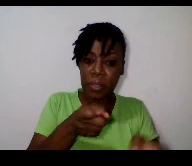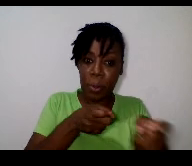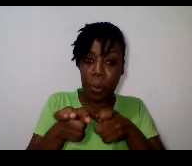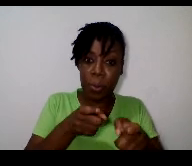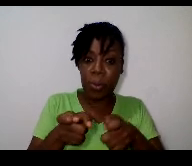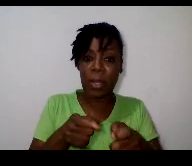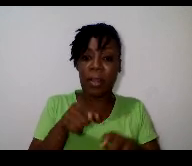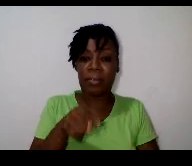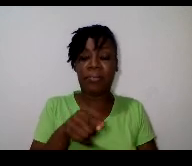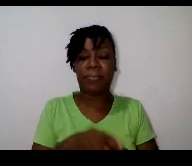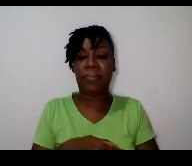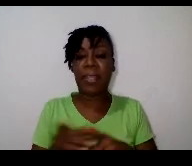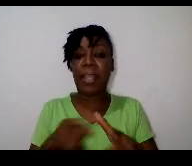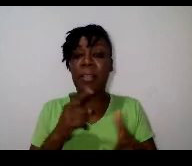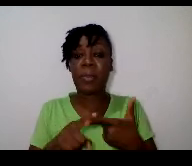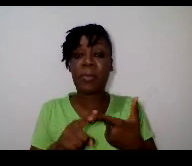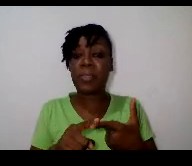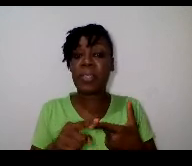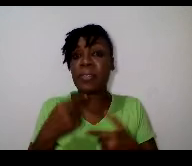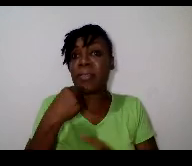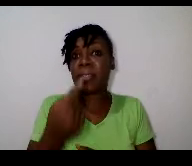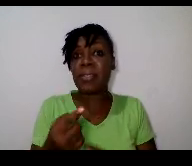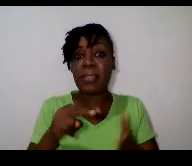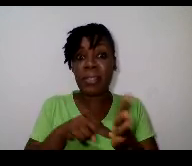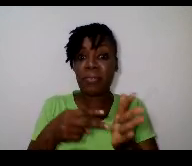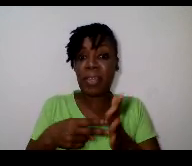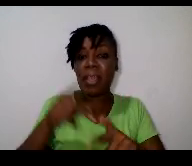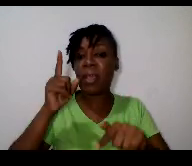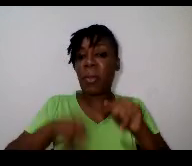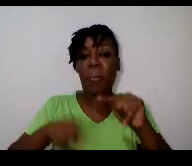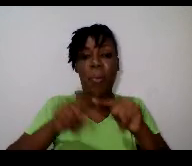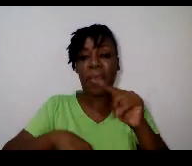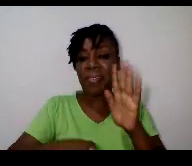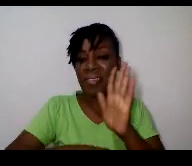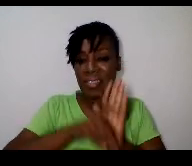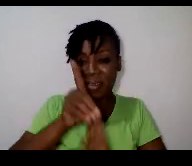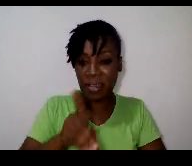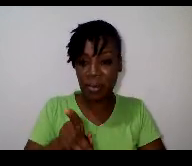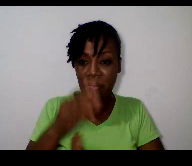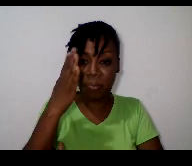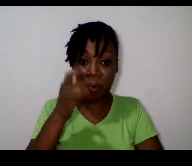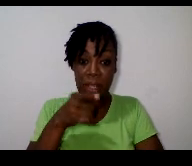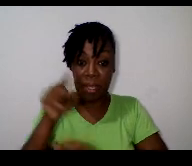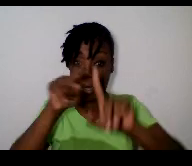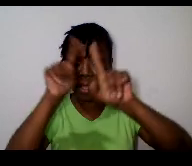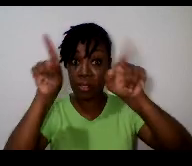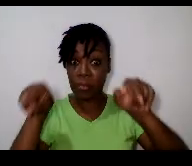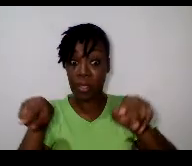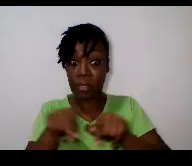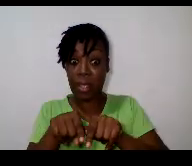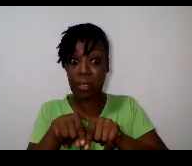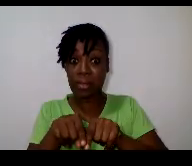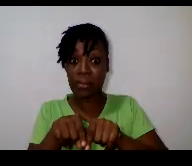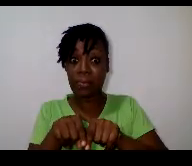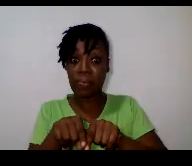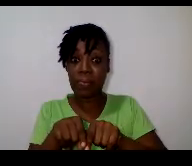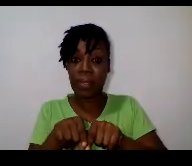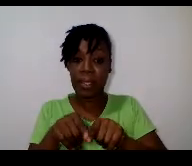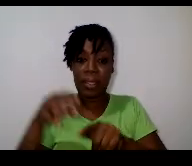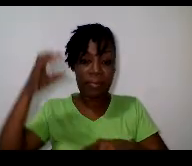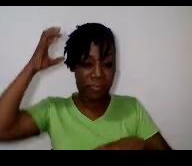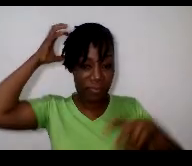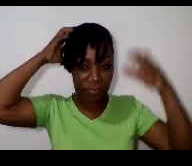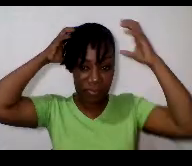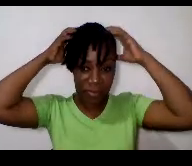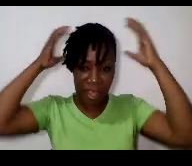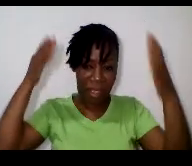ver con que no han podido desarrollar eso porque las pantallas repercuten en las áreas del cerebro que tienen que ver